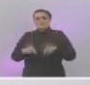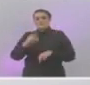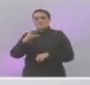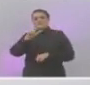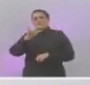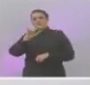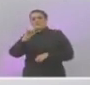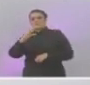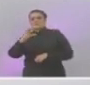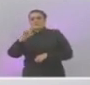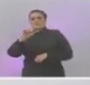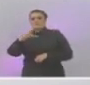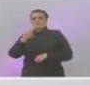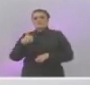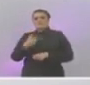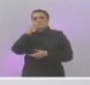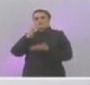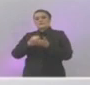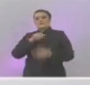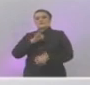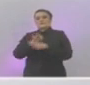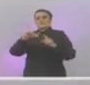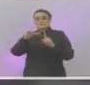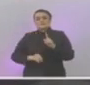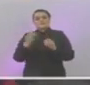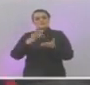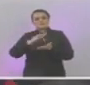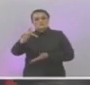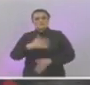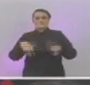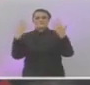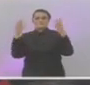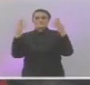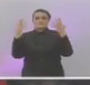Crescencio Sandoval González, secretario de la Defensa Nacional, muchísimas gracias.